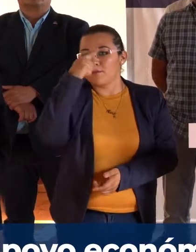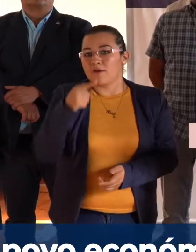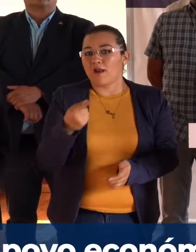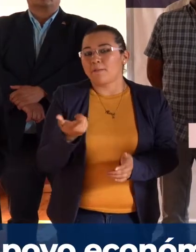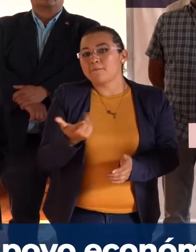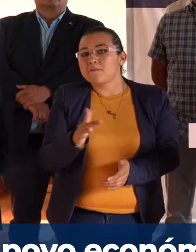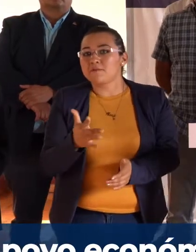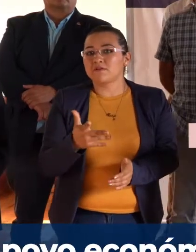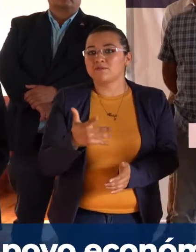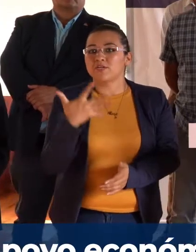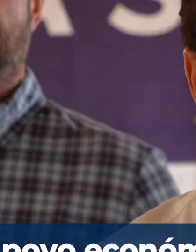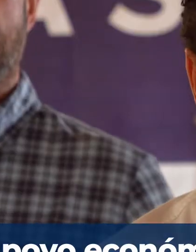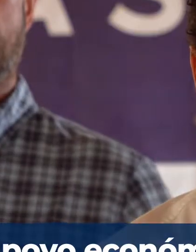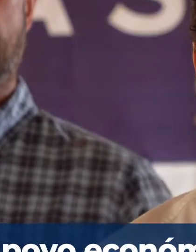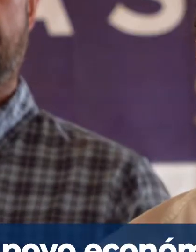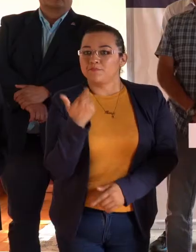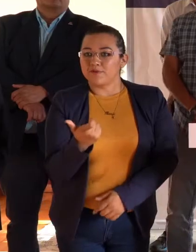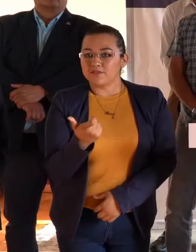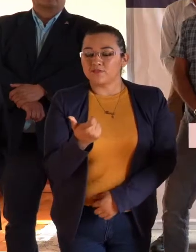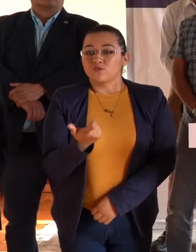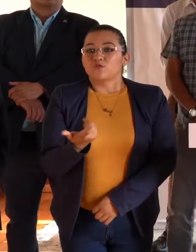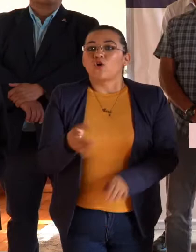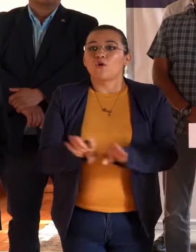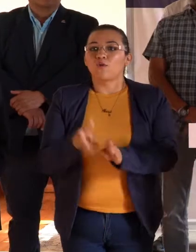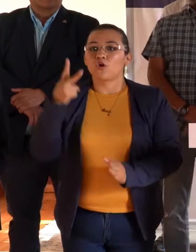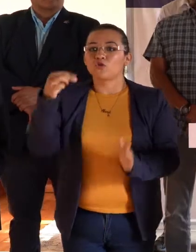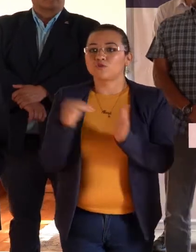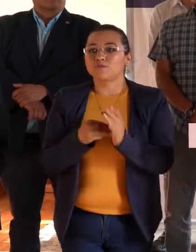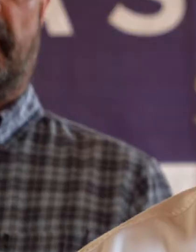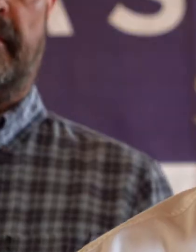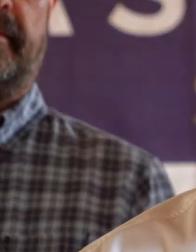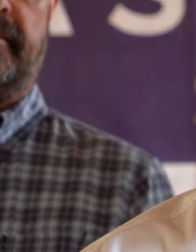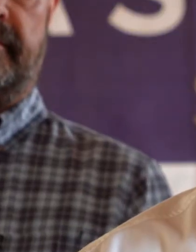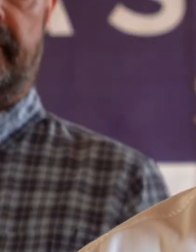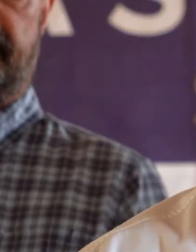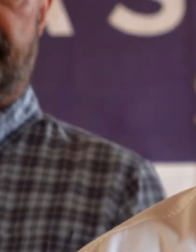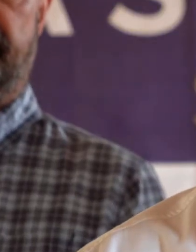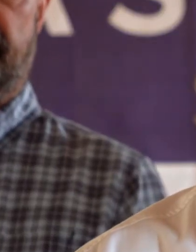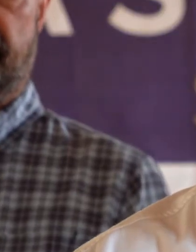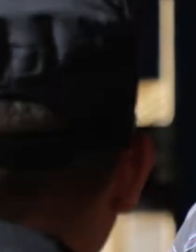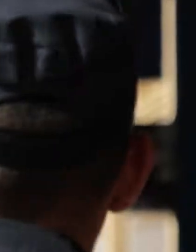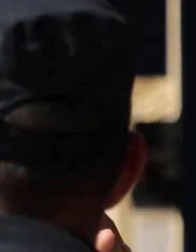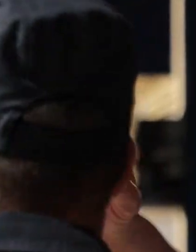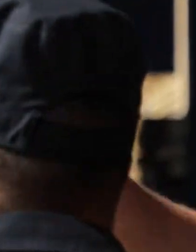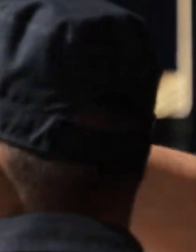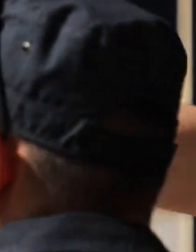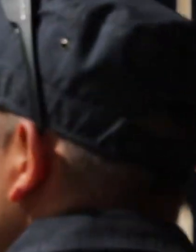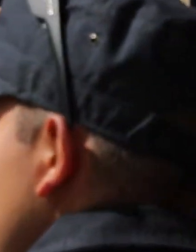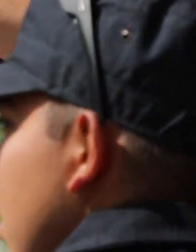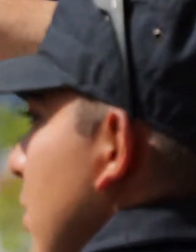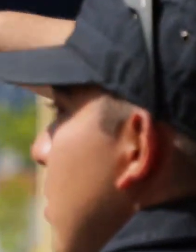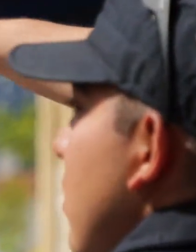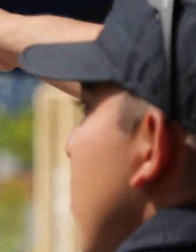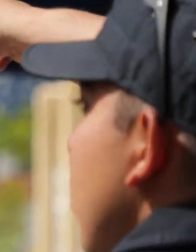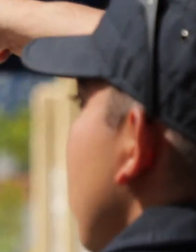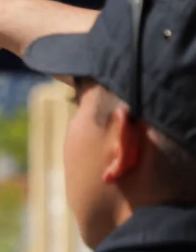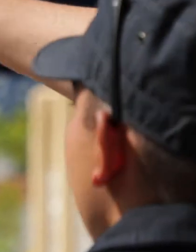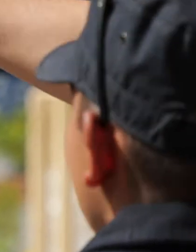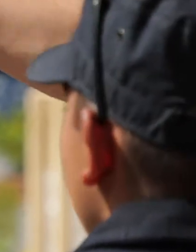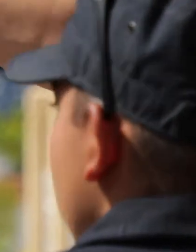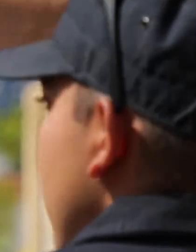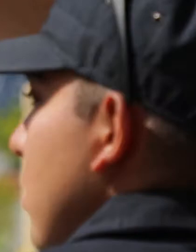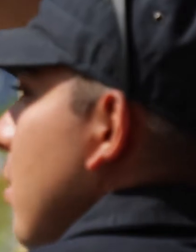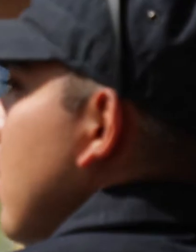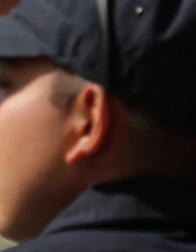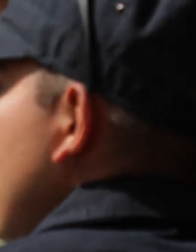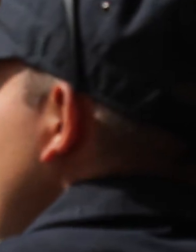cantidad máxima de 5,000 pesos, esto es 2,500 pesos en los meses de abril y mayo, a un total de 2,000 comerciantes que cumplan